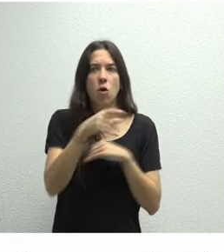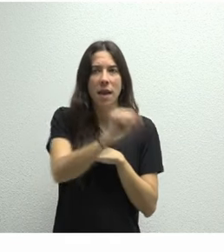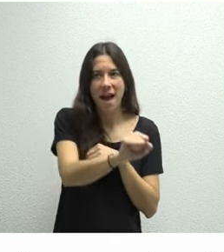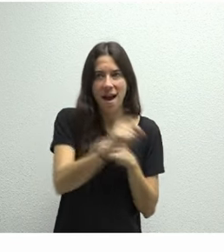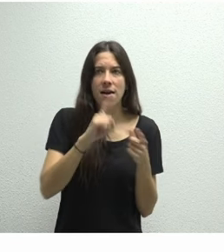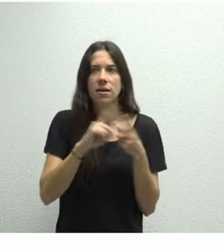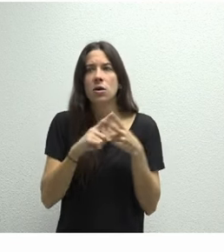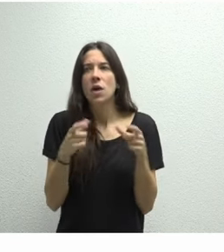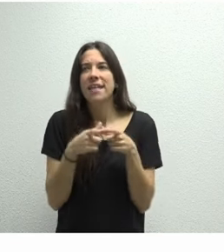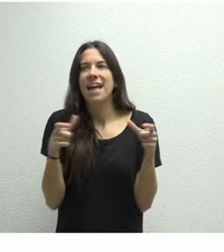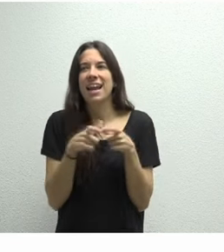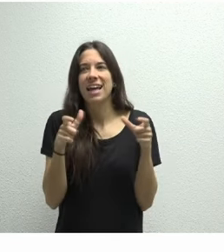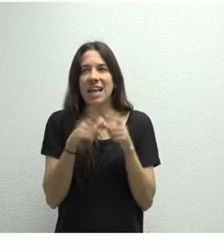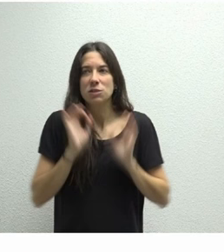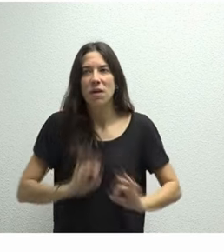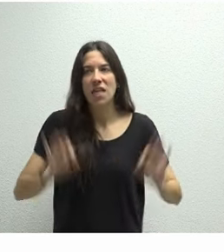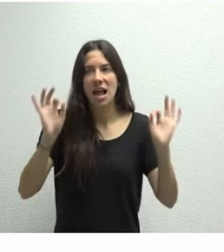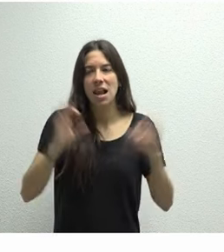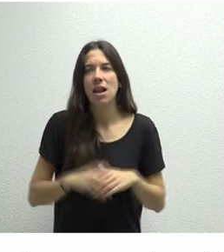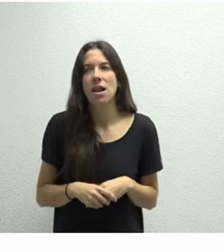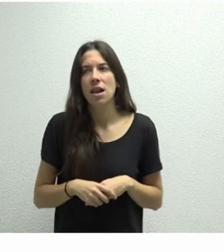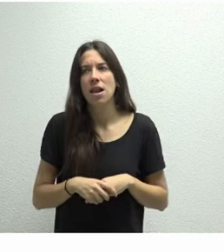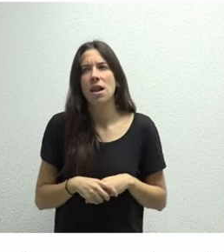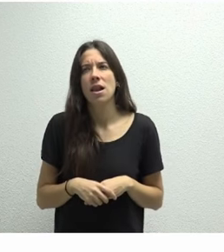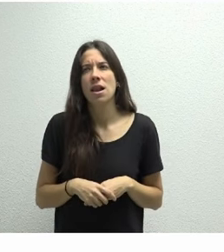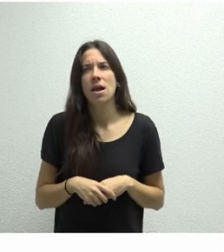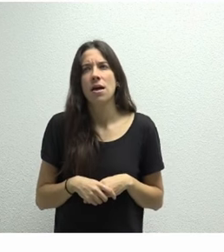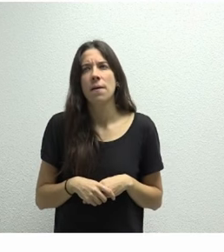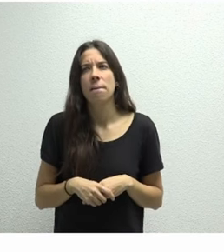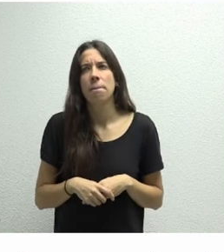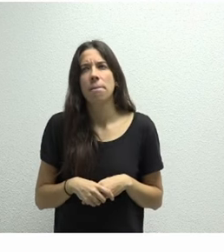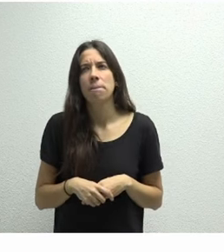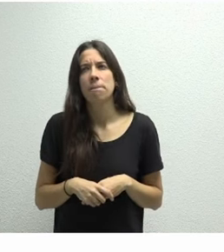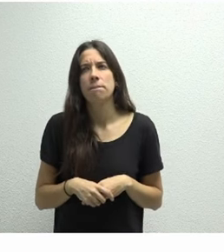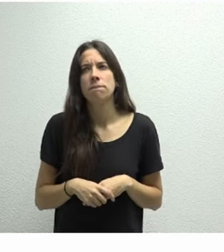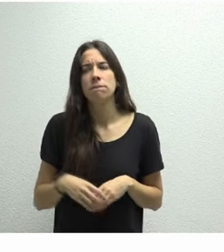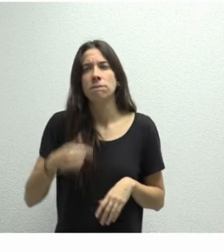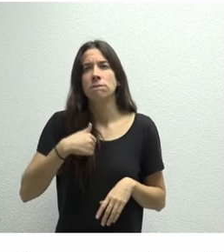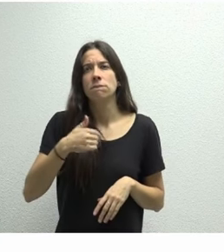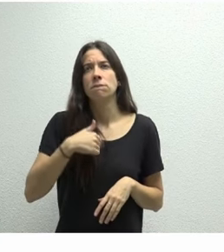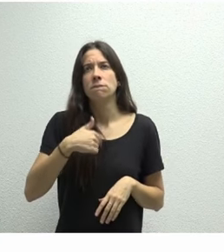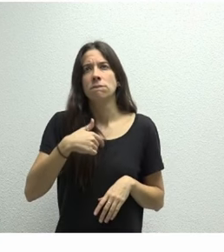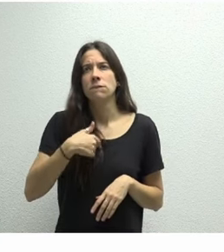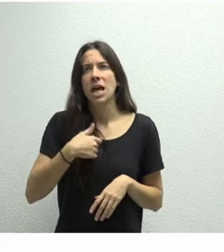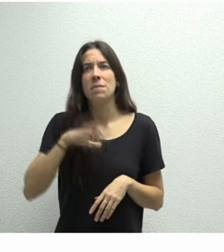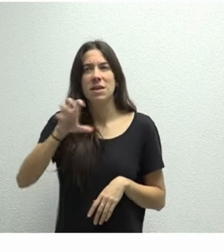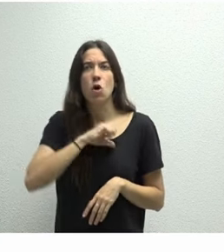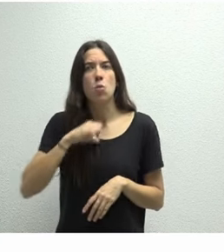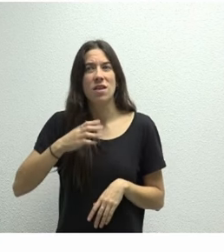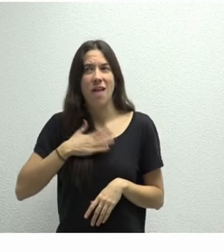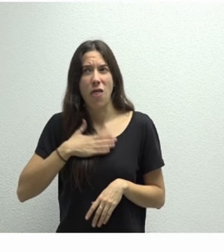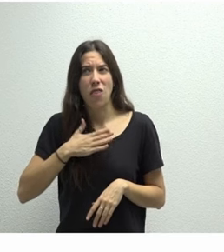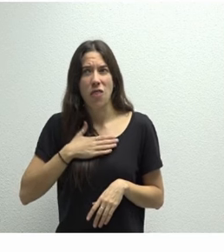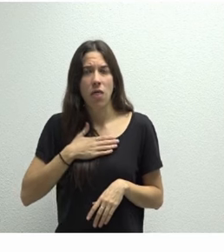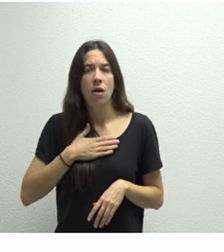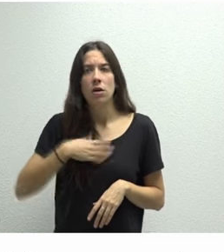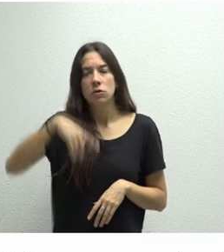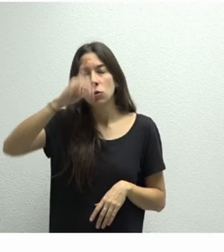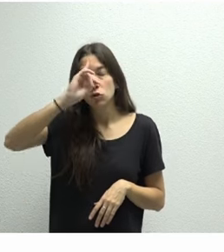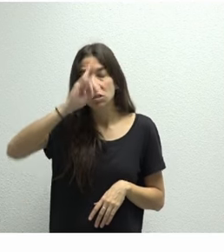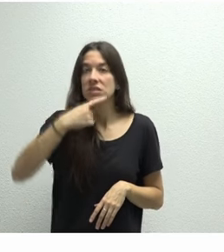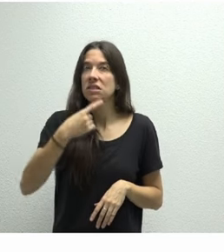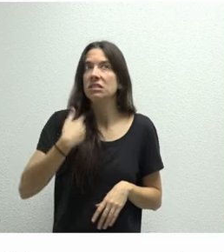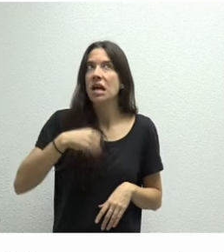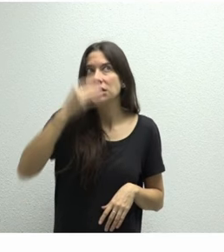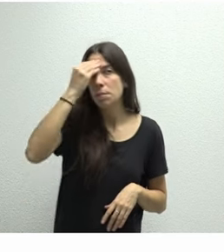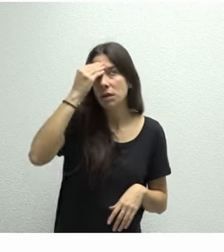sea queda por responder lo sé de mi comunidad y lo sé de algunas Eh bueno si eso se tiene en cuenta O no que